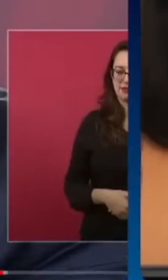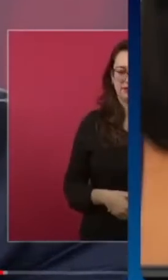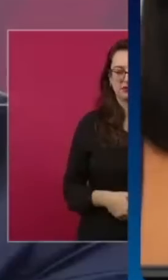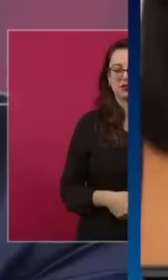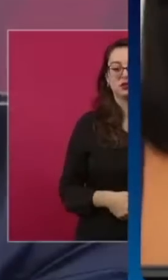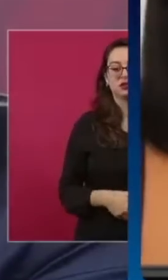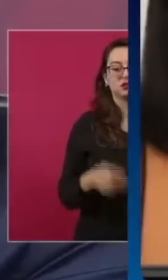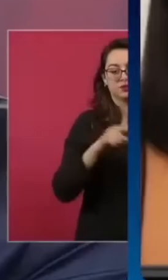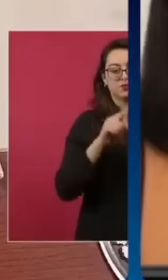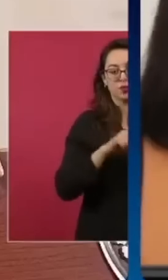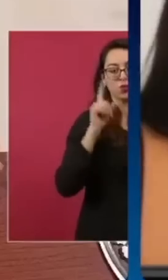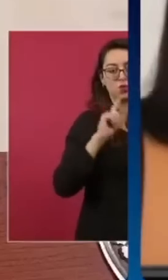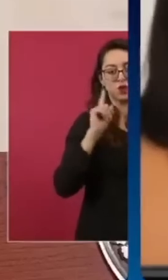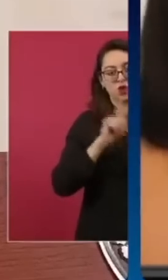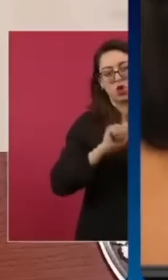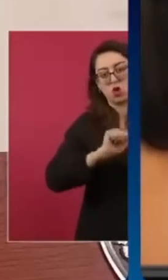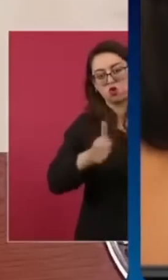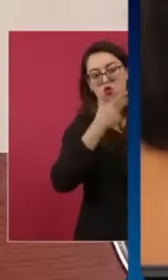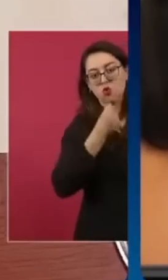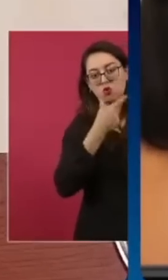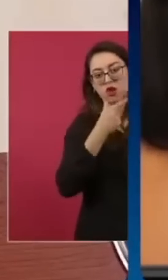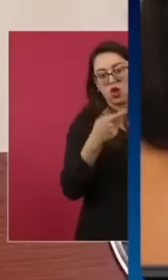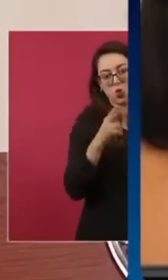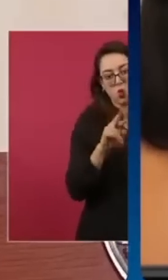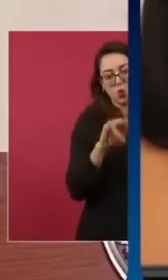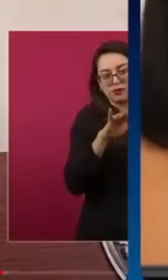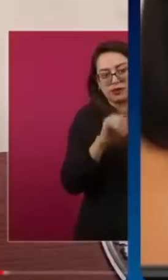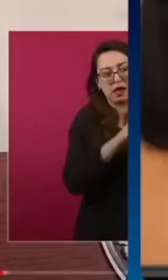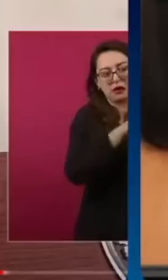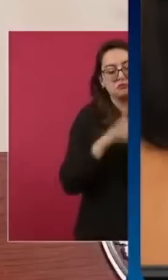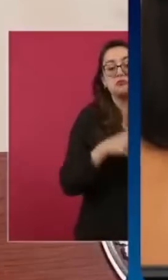Lo mismo el señor Gurría. Vienen